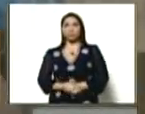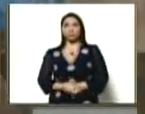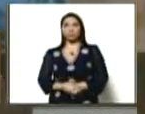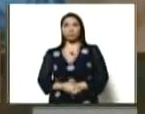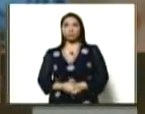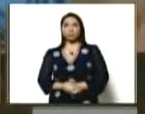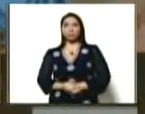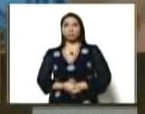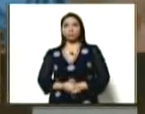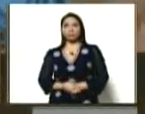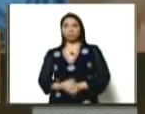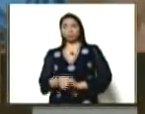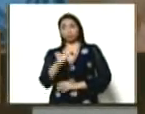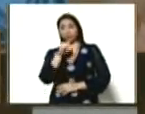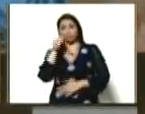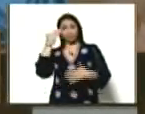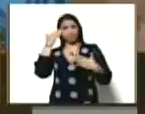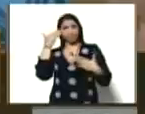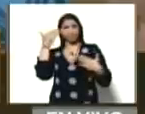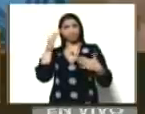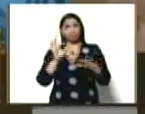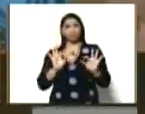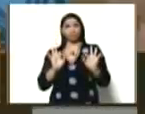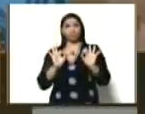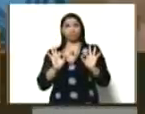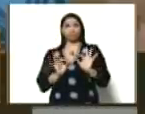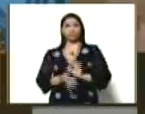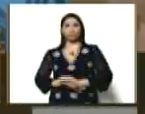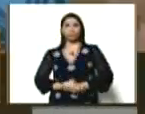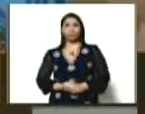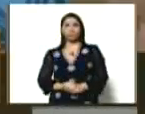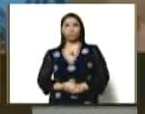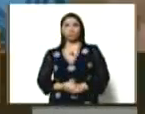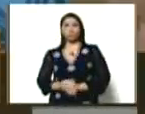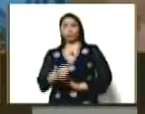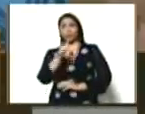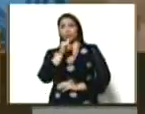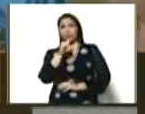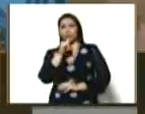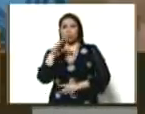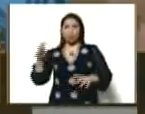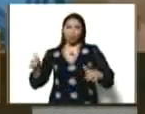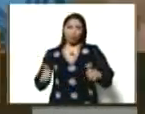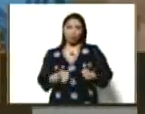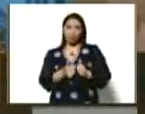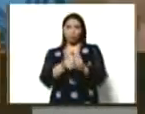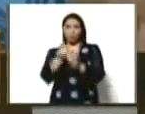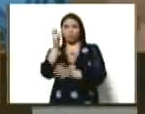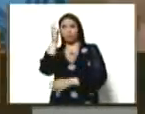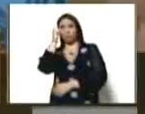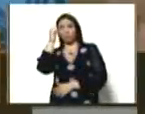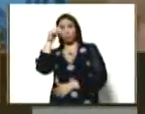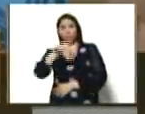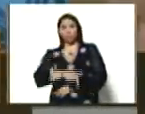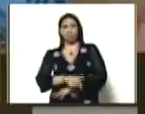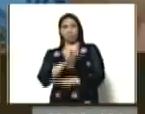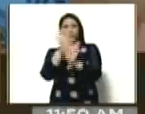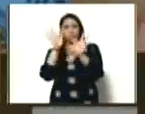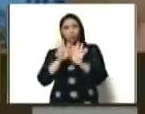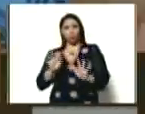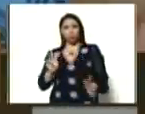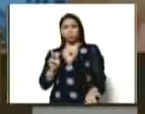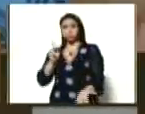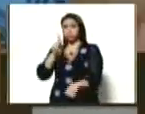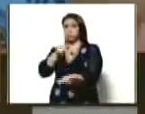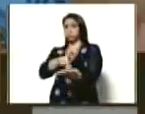a quienes extiendo un saludo especial. Quienes acompañan el día de hoy de manera presencial y remota a